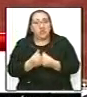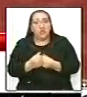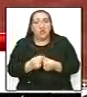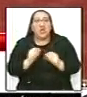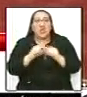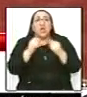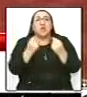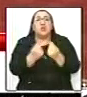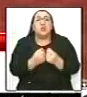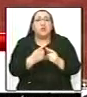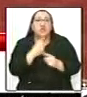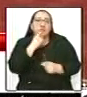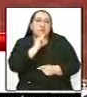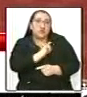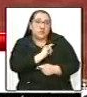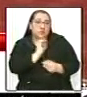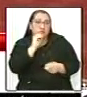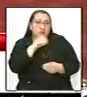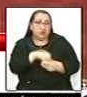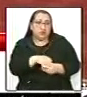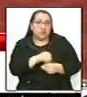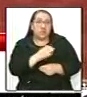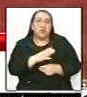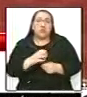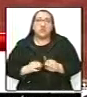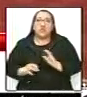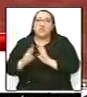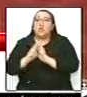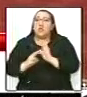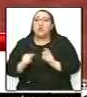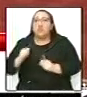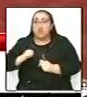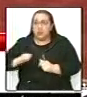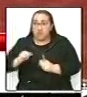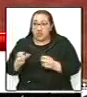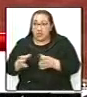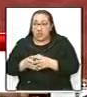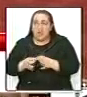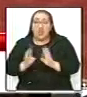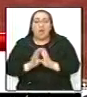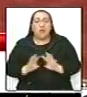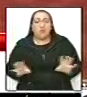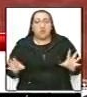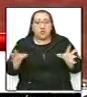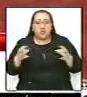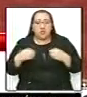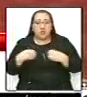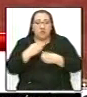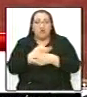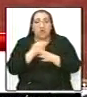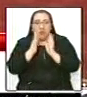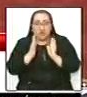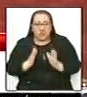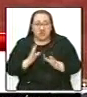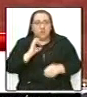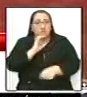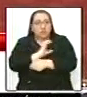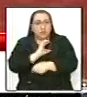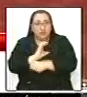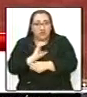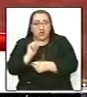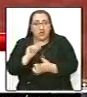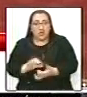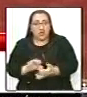sectores e instituciones involucrados y los gobiernos regionales y locales, además de adoptar mecanismos de formación, capacitación